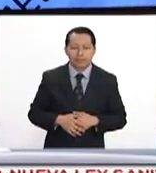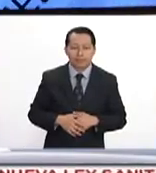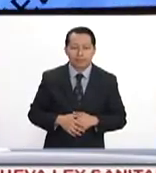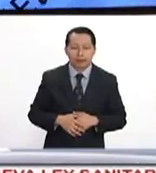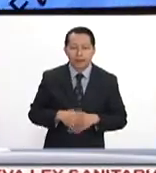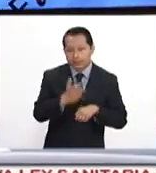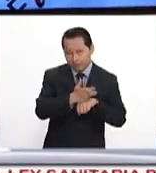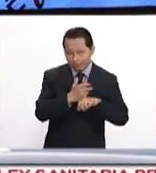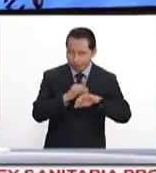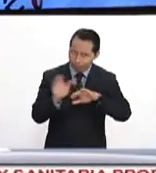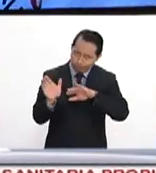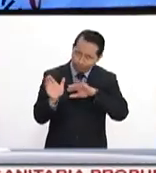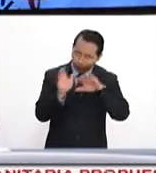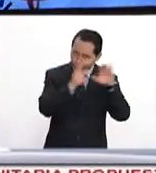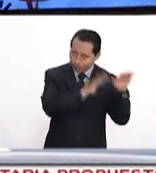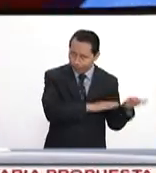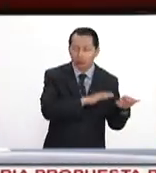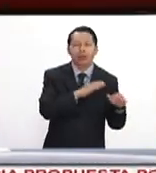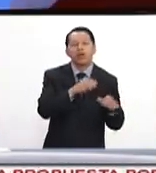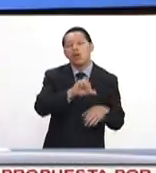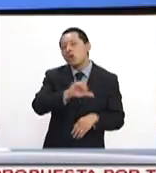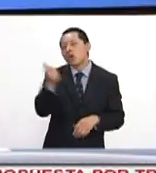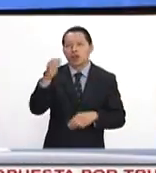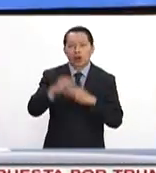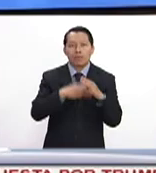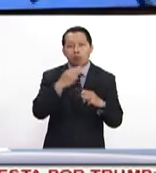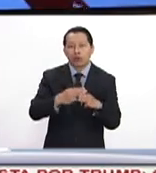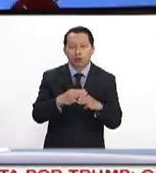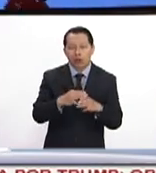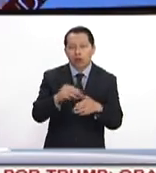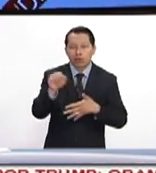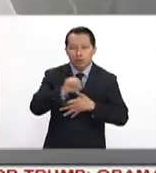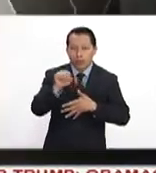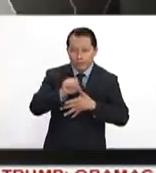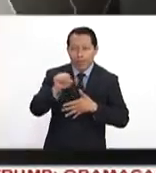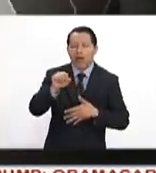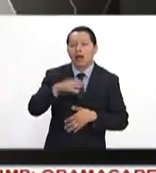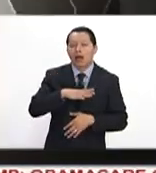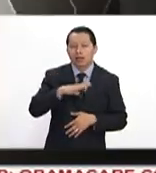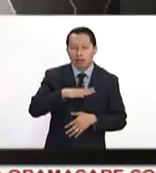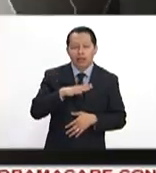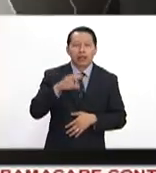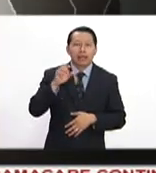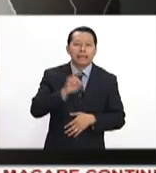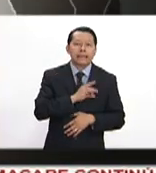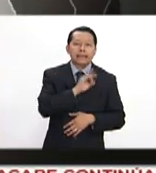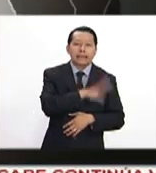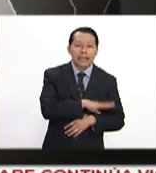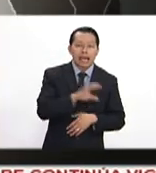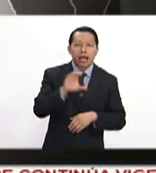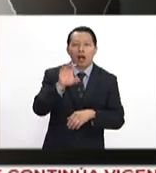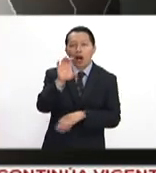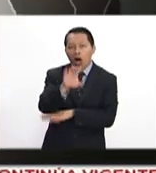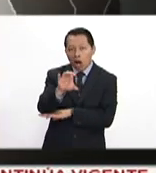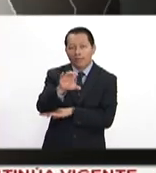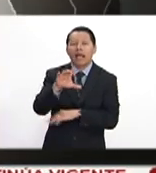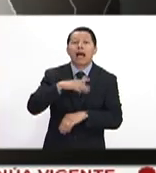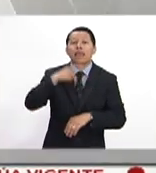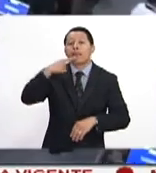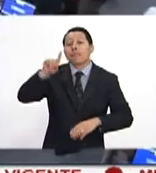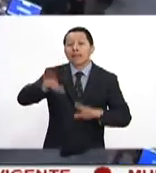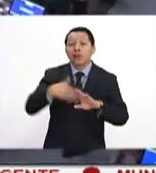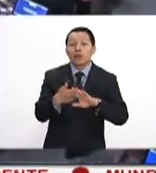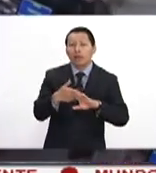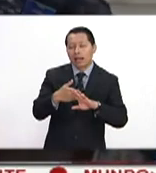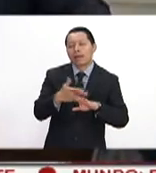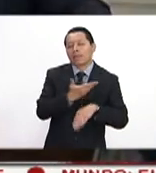Dejamos Estados Unidos, vámonos a otras partes del mundo. En Sudamérica, legisladores de Chile y Colombia presentaron una demanda contra el